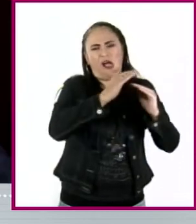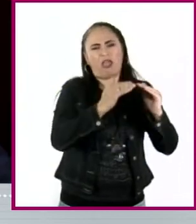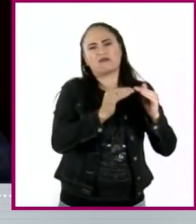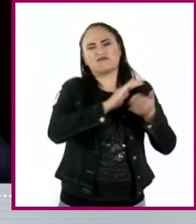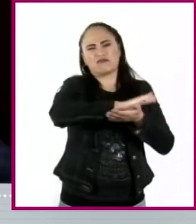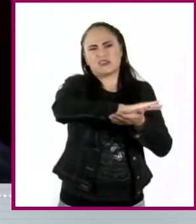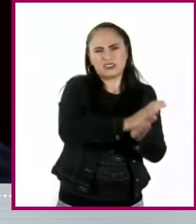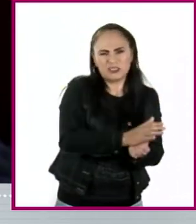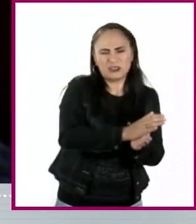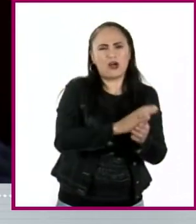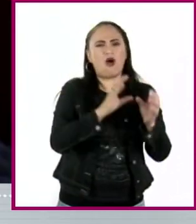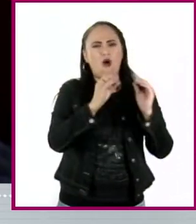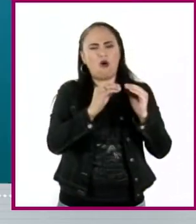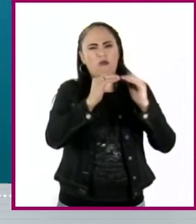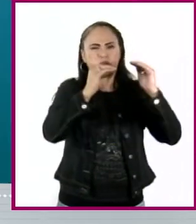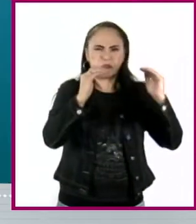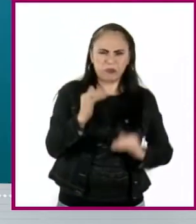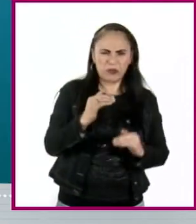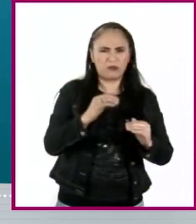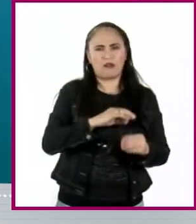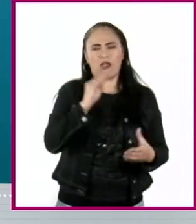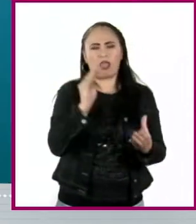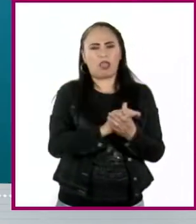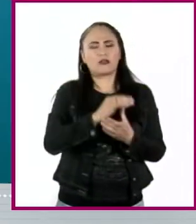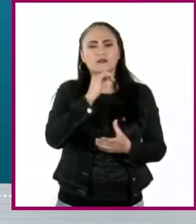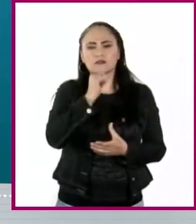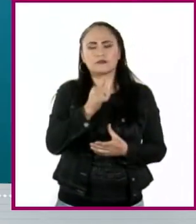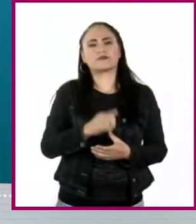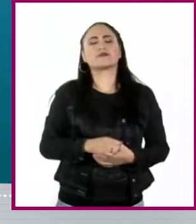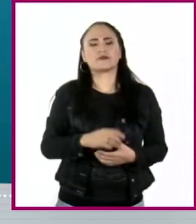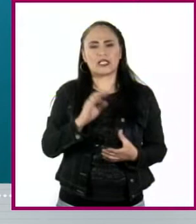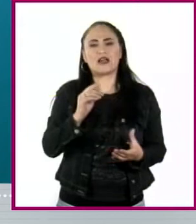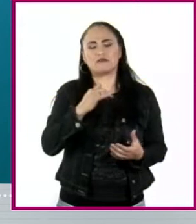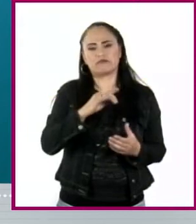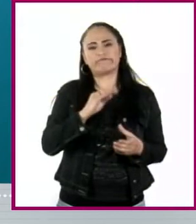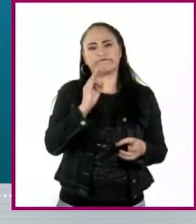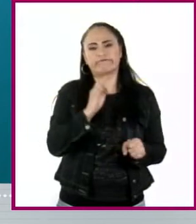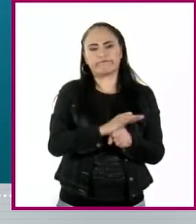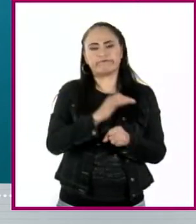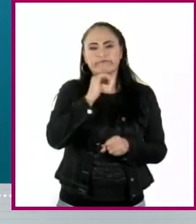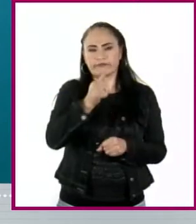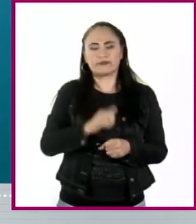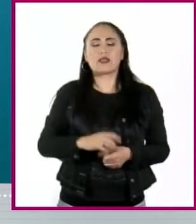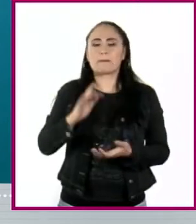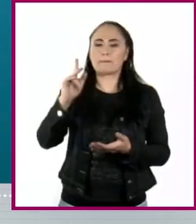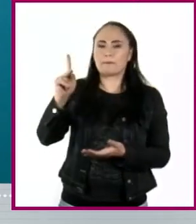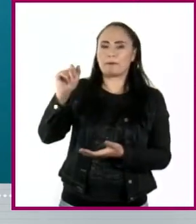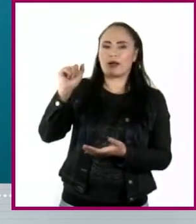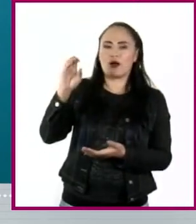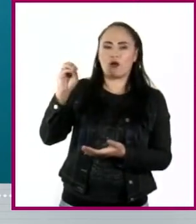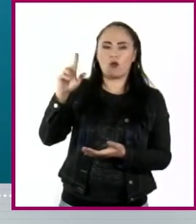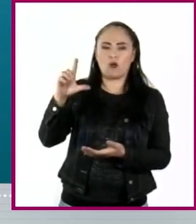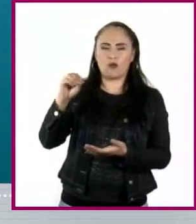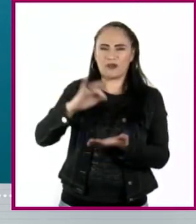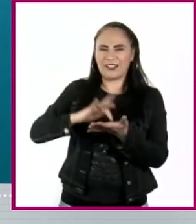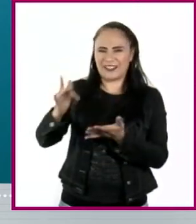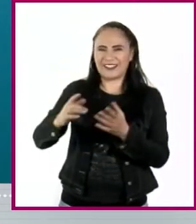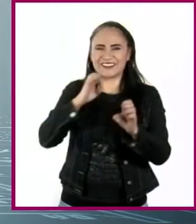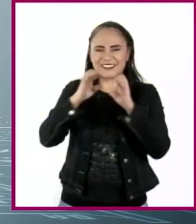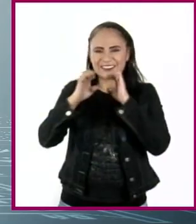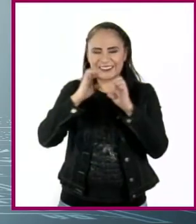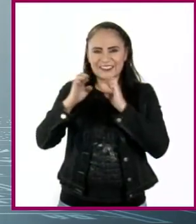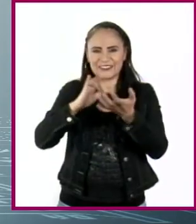o en situación de vulnerabilidad. Paolo, muchas gracias por acompañarnos el día de hoy en este noticiero y darnos esta entrevista. Hasta la